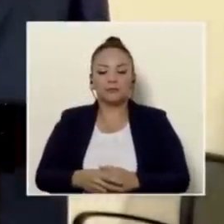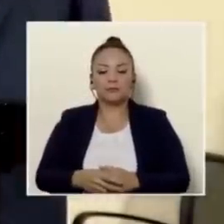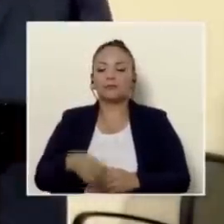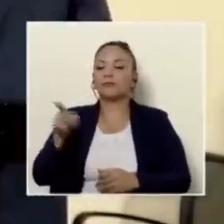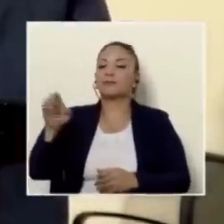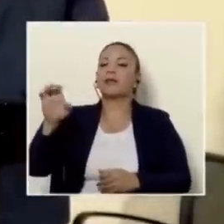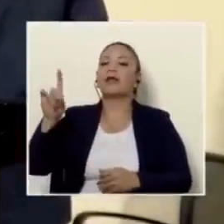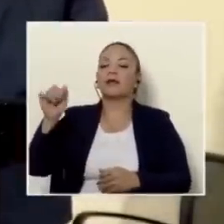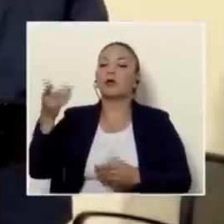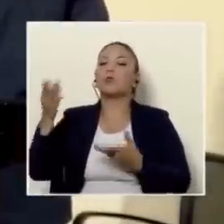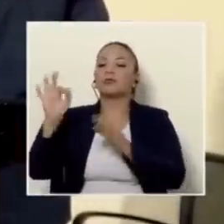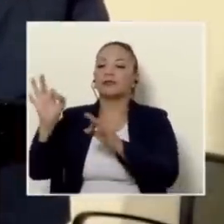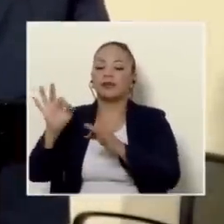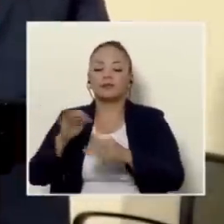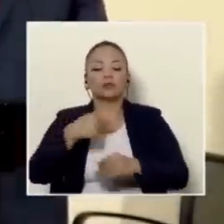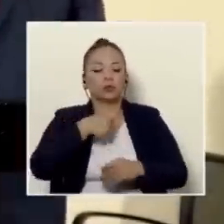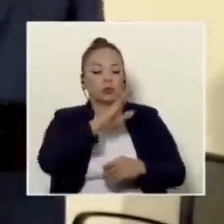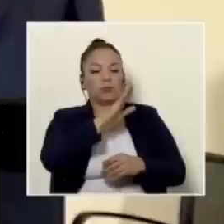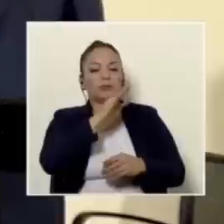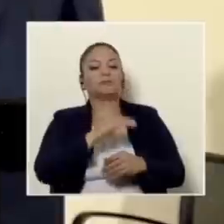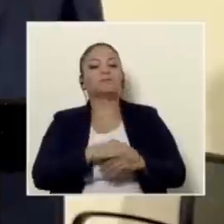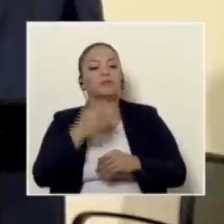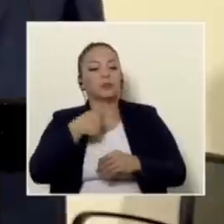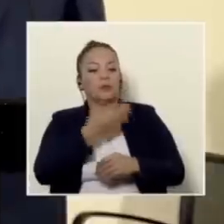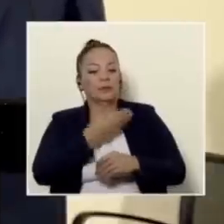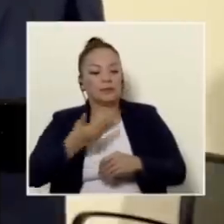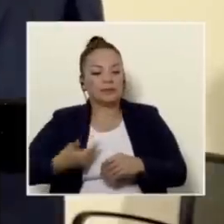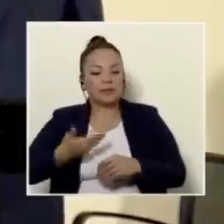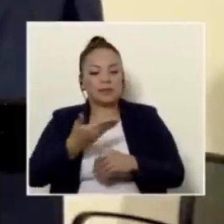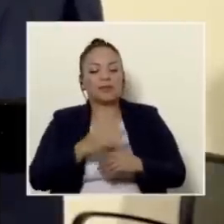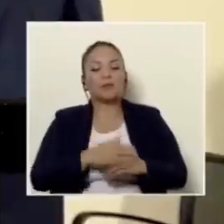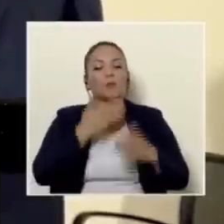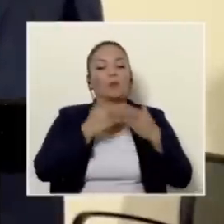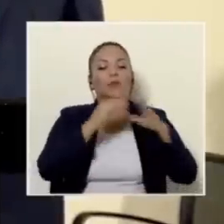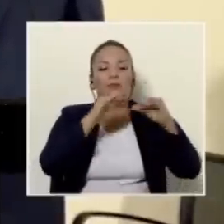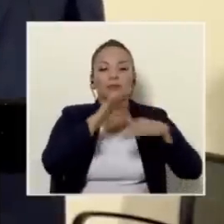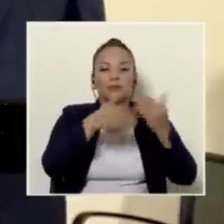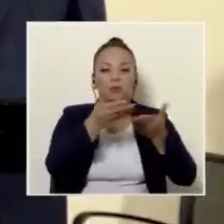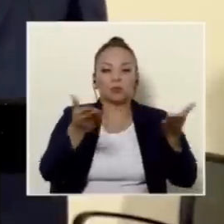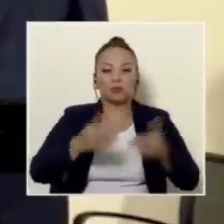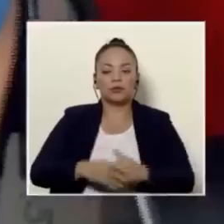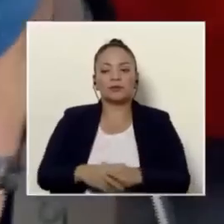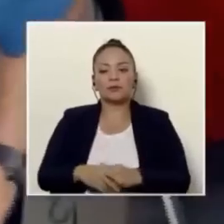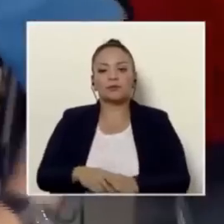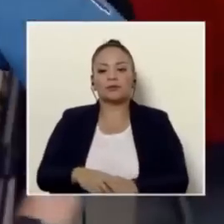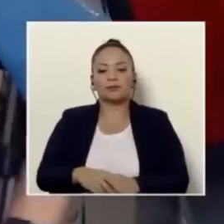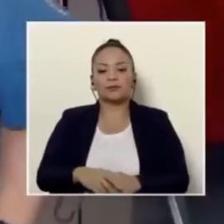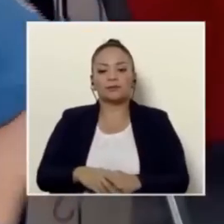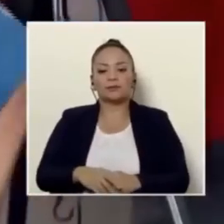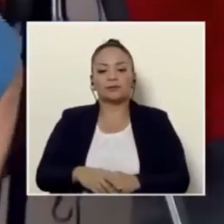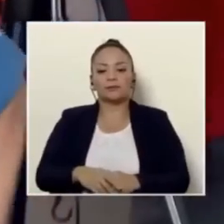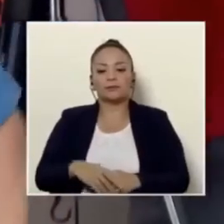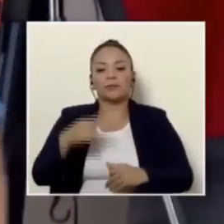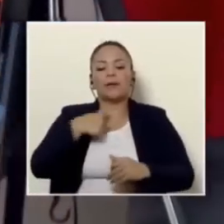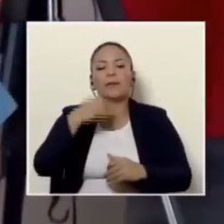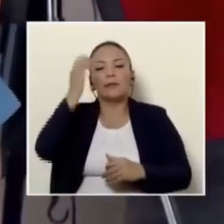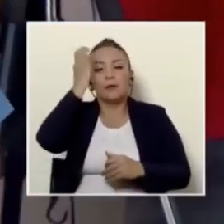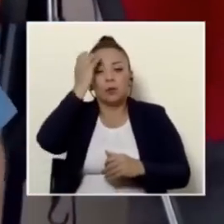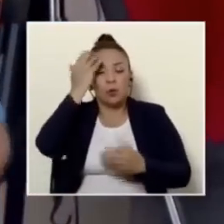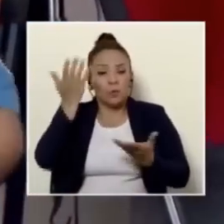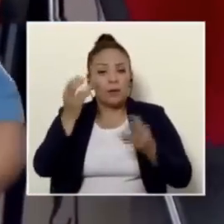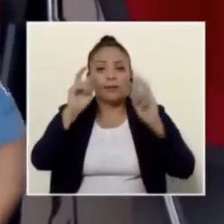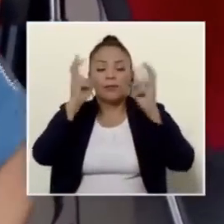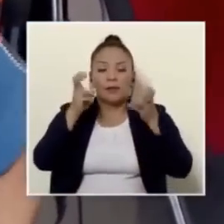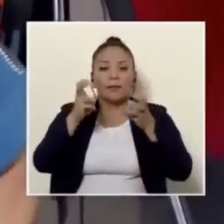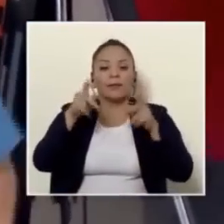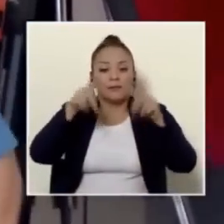Don Edgar, ¿cómo le va? Por acá, todo bien, señor presidente. Buenas tardes a todos. Me preocupa